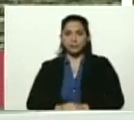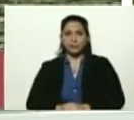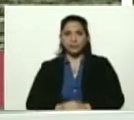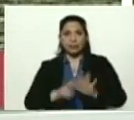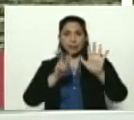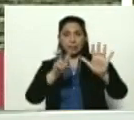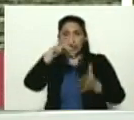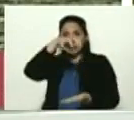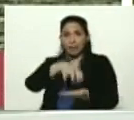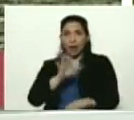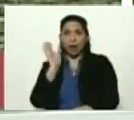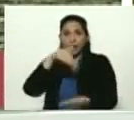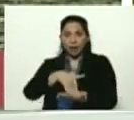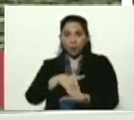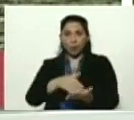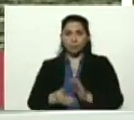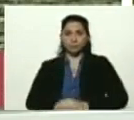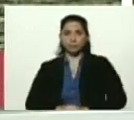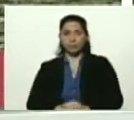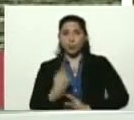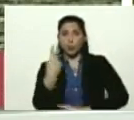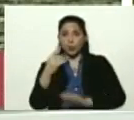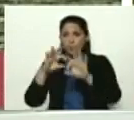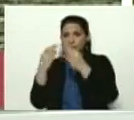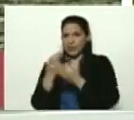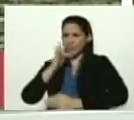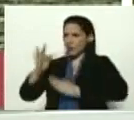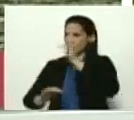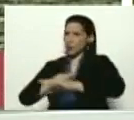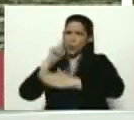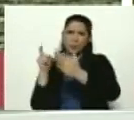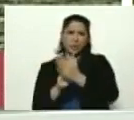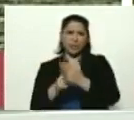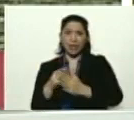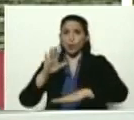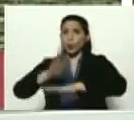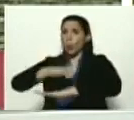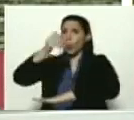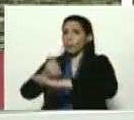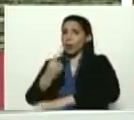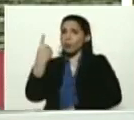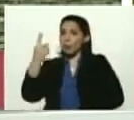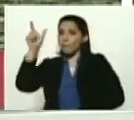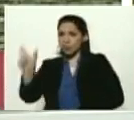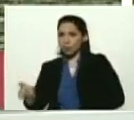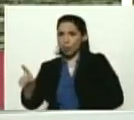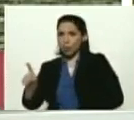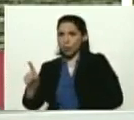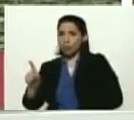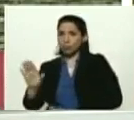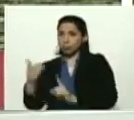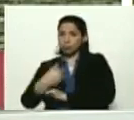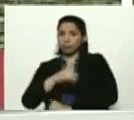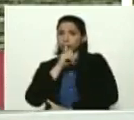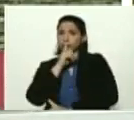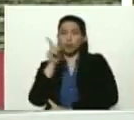7 del estado Aragua. Una familia se contaminó por un trochero, por alguien que pasó por una trocha, y no nos